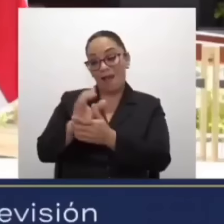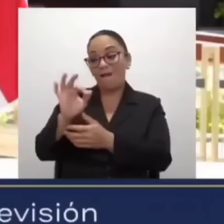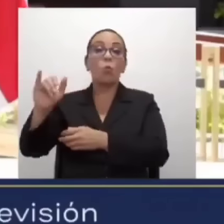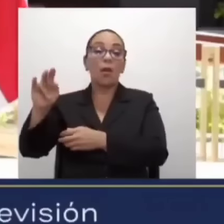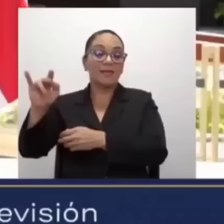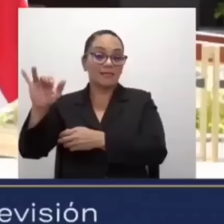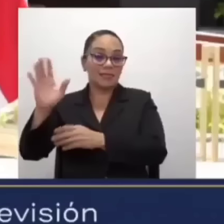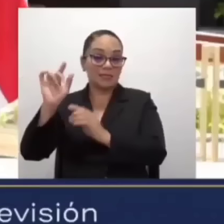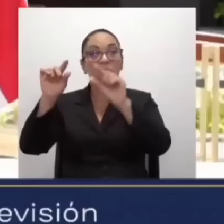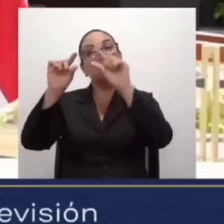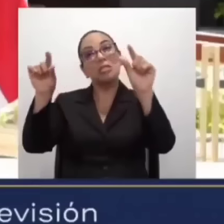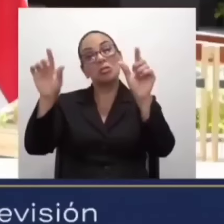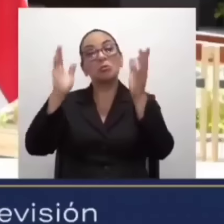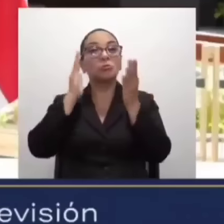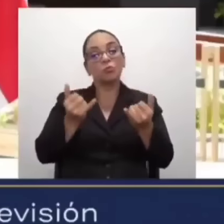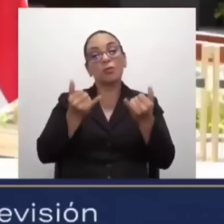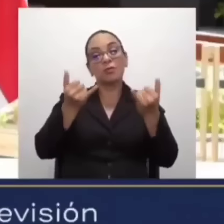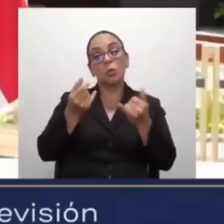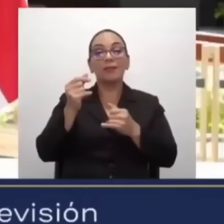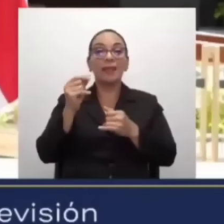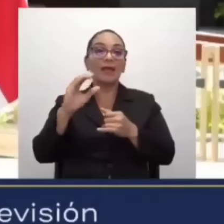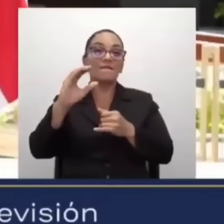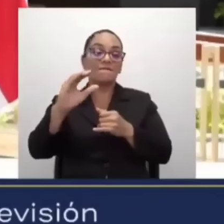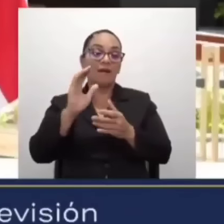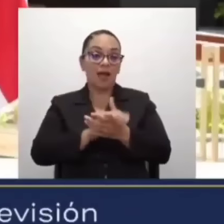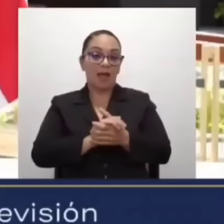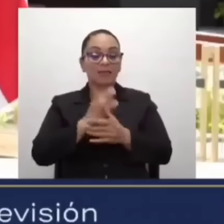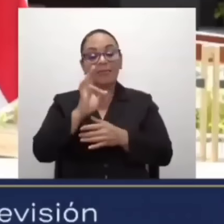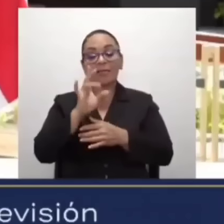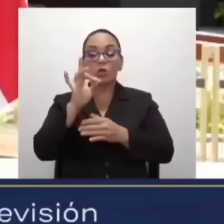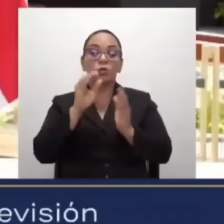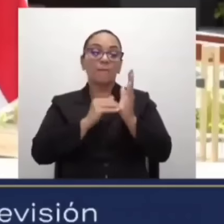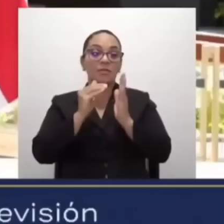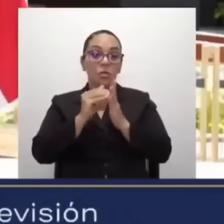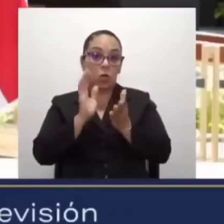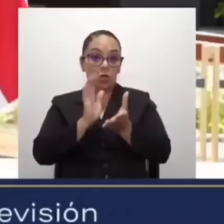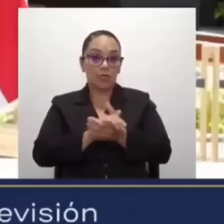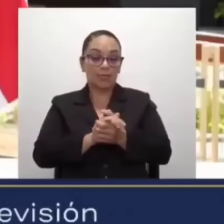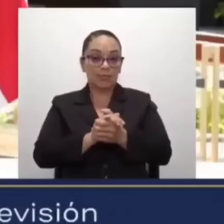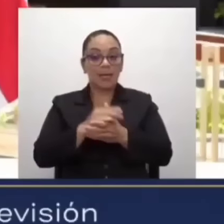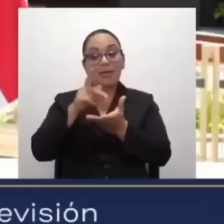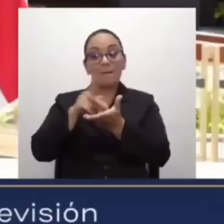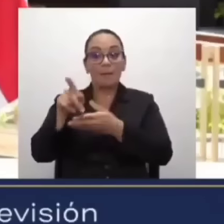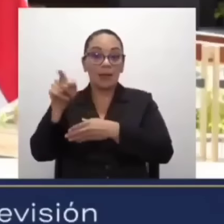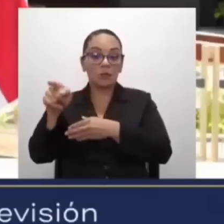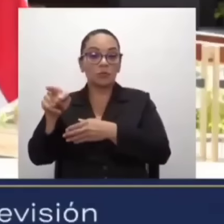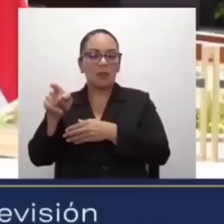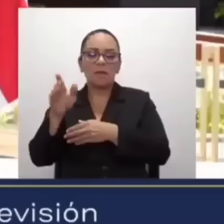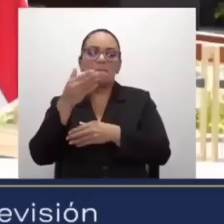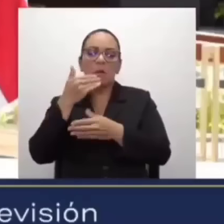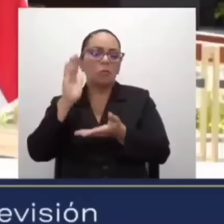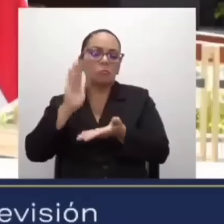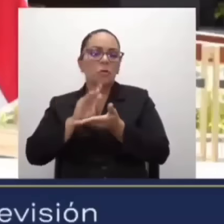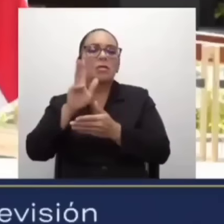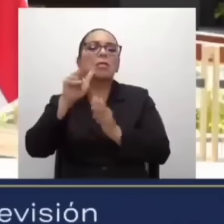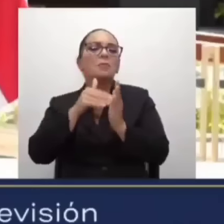llama, actualización de la tarifa, 78 millones, que era lo que tenía que pagar, se lo dejamos en